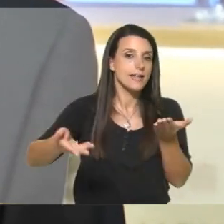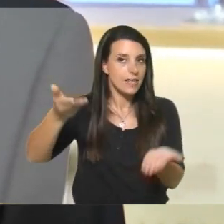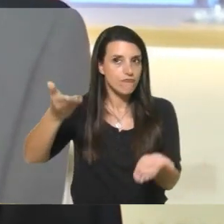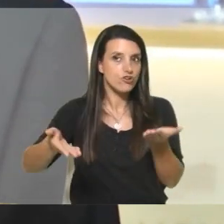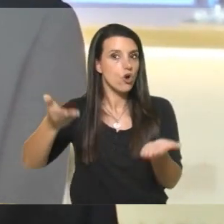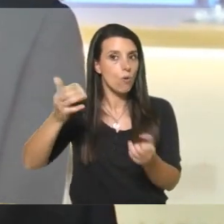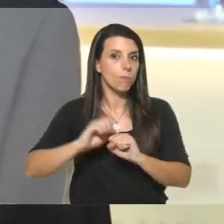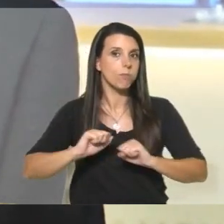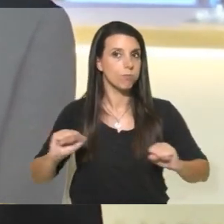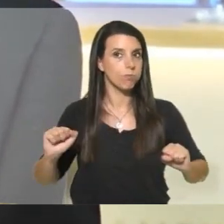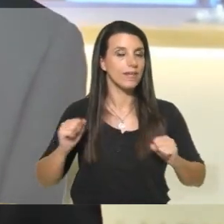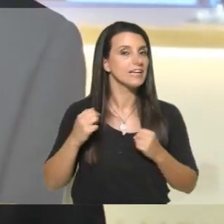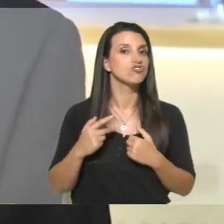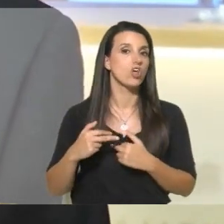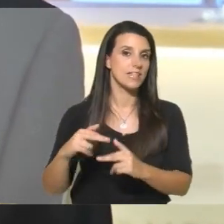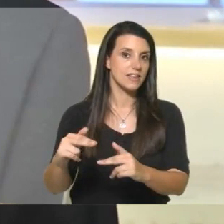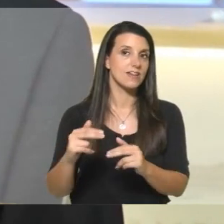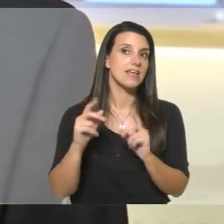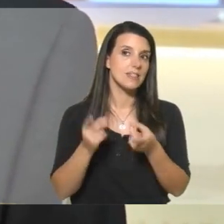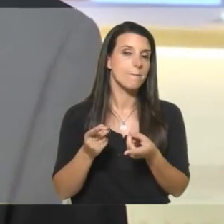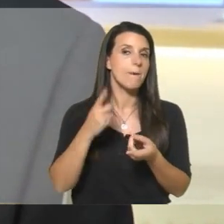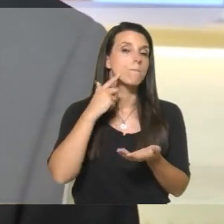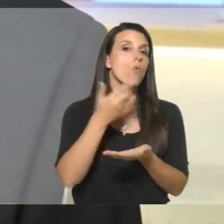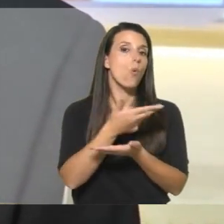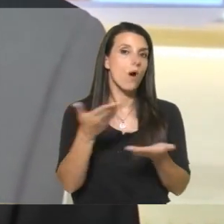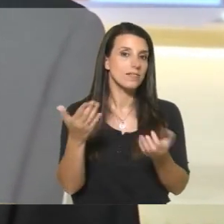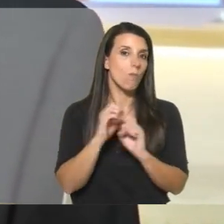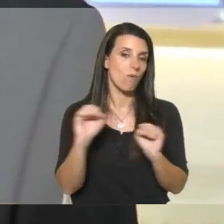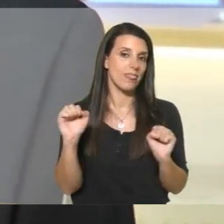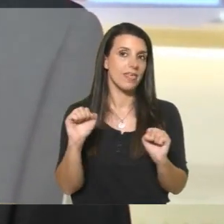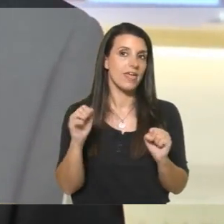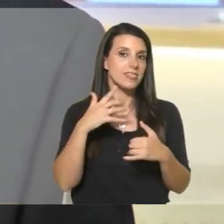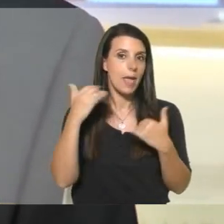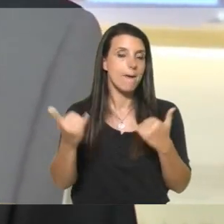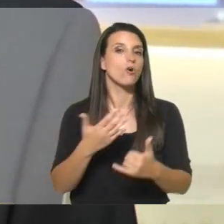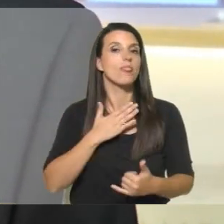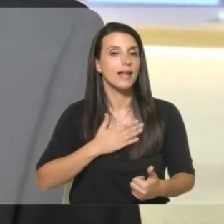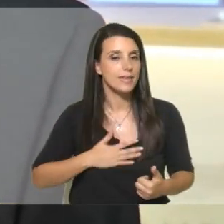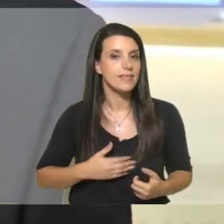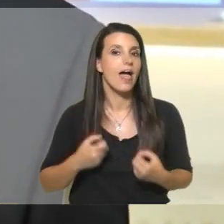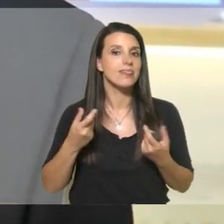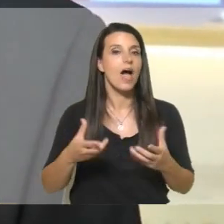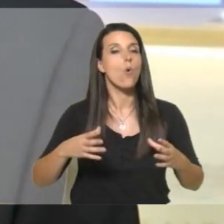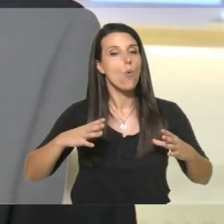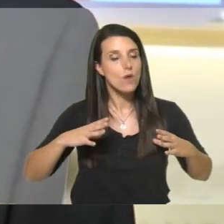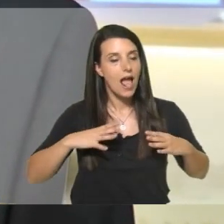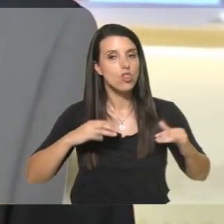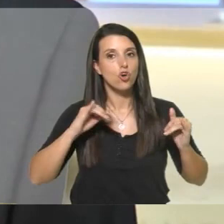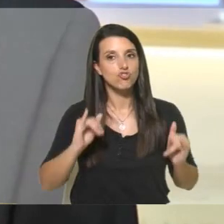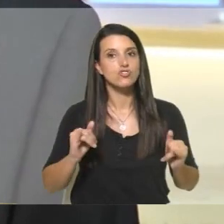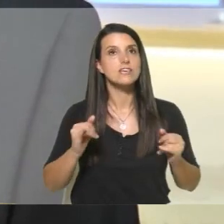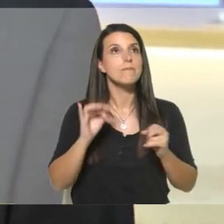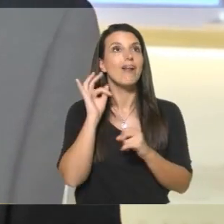este sostenible que además está demostrado que es sostenible en el tiempo da tranquilidad a las actuales jubilados y da